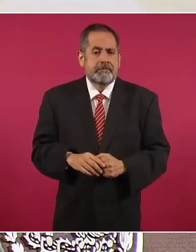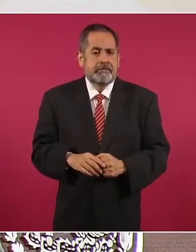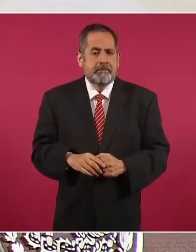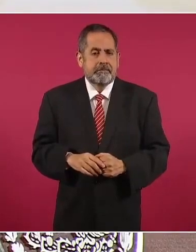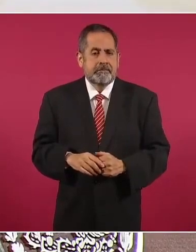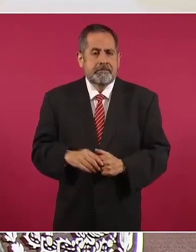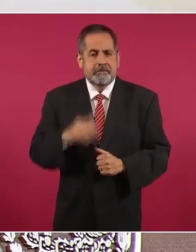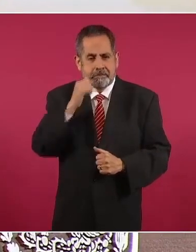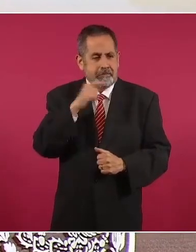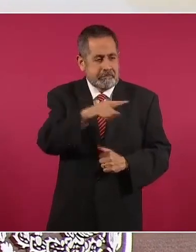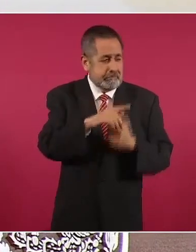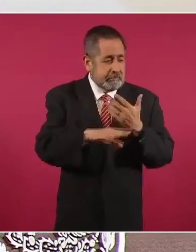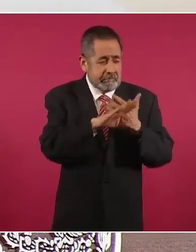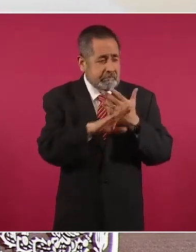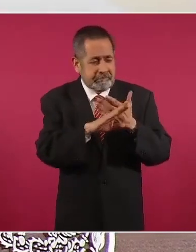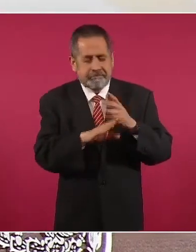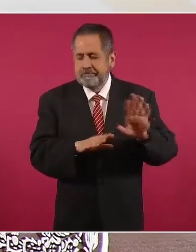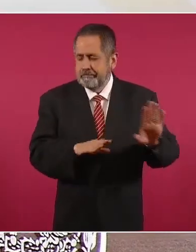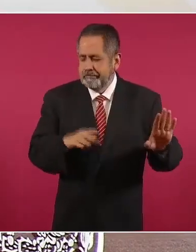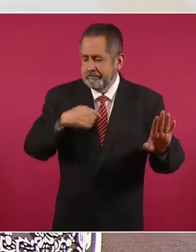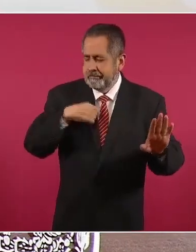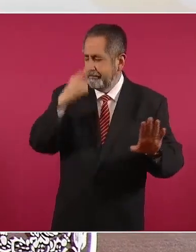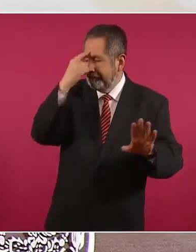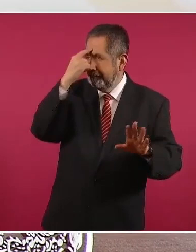Siempre que se den estos casos.